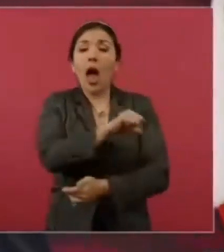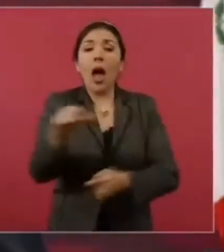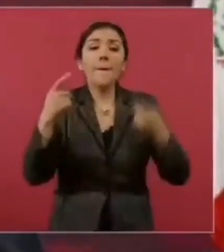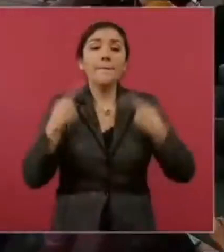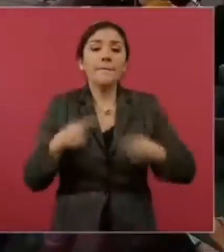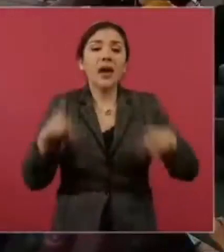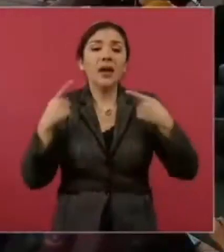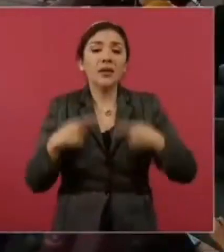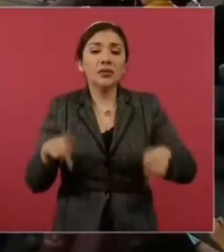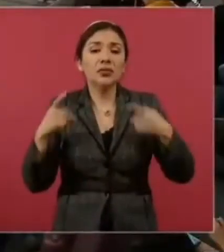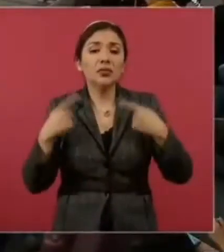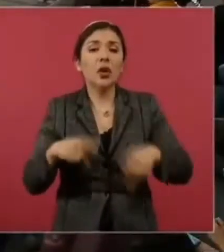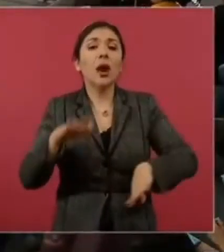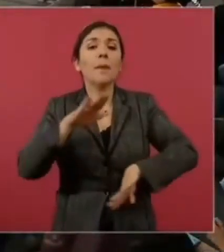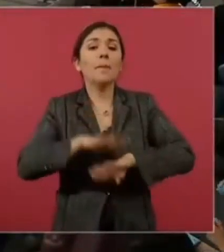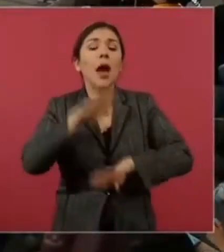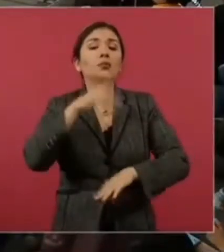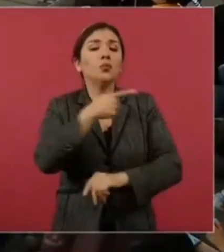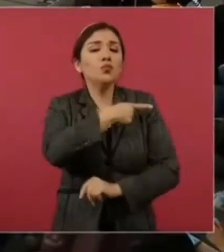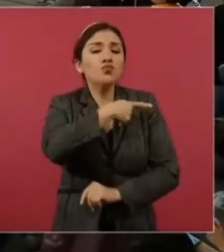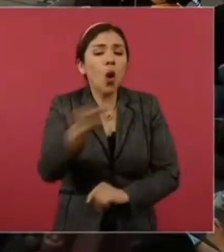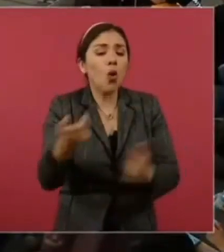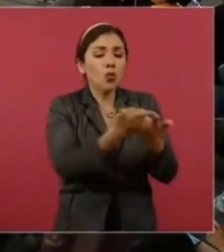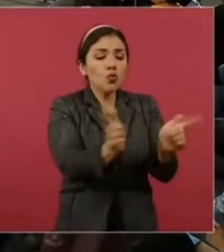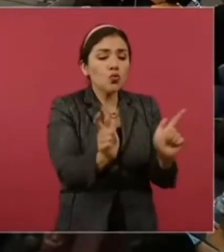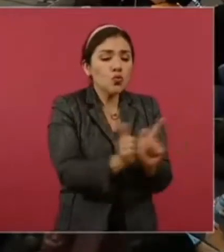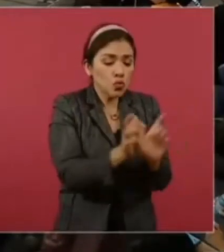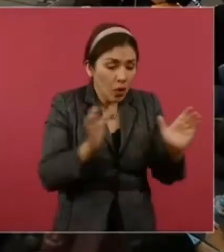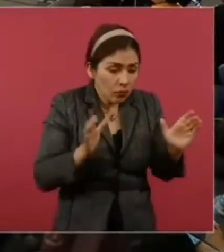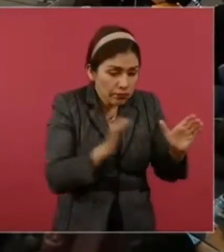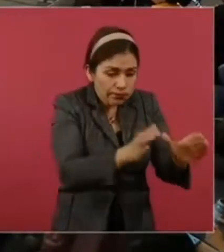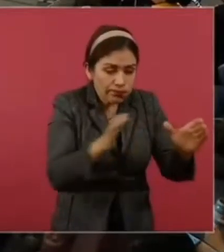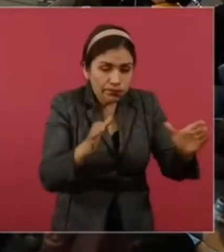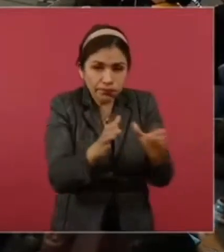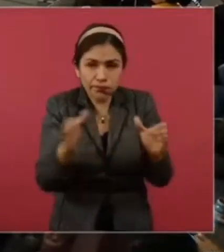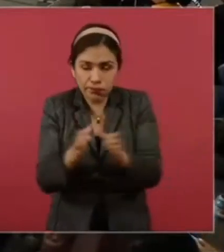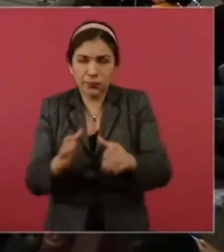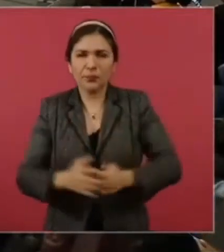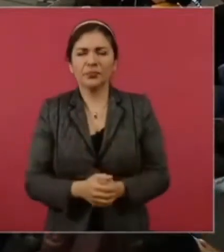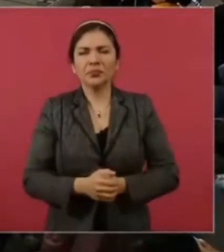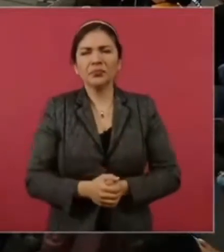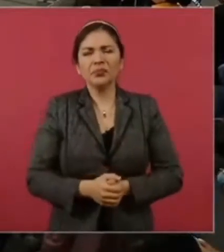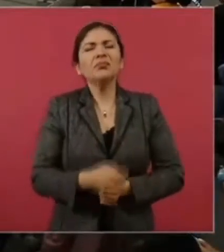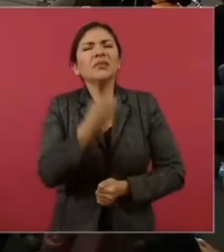a cierto sector. ¿Por qué esto?